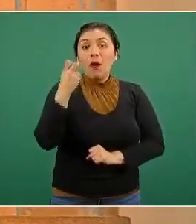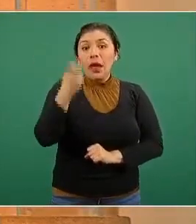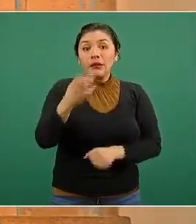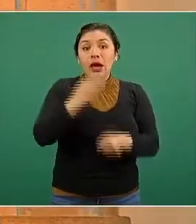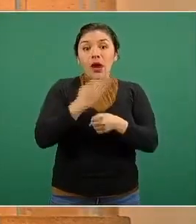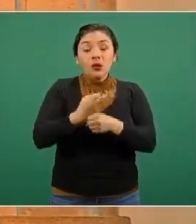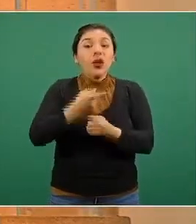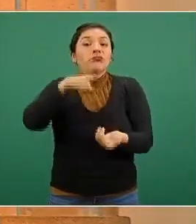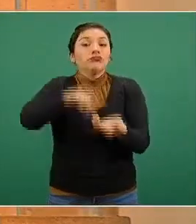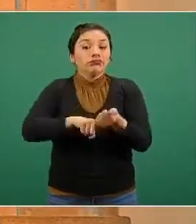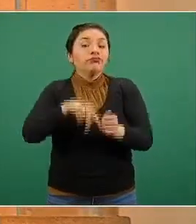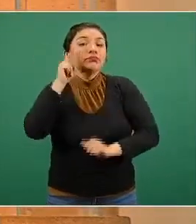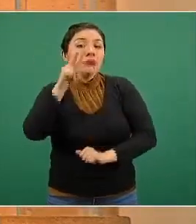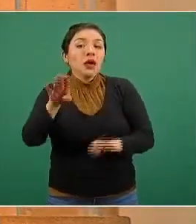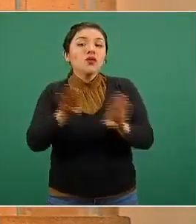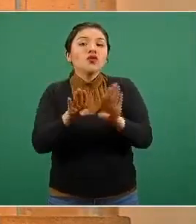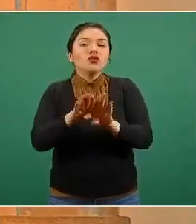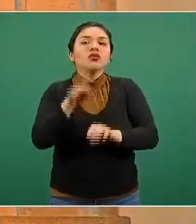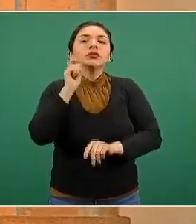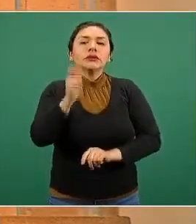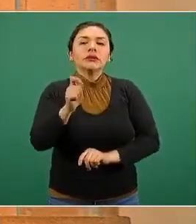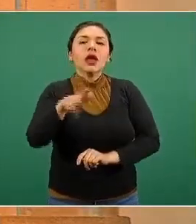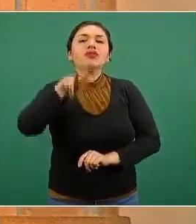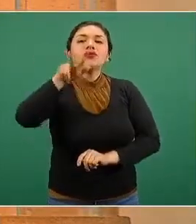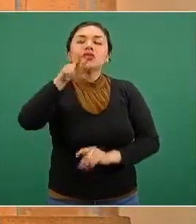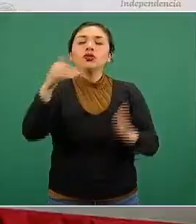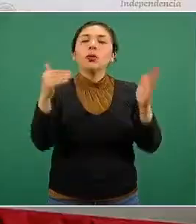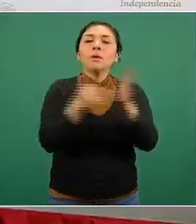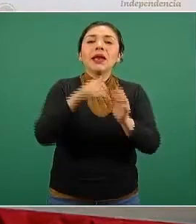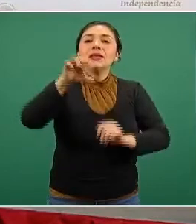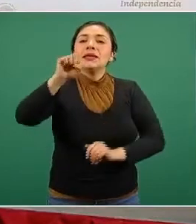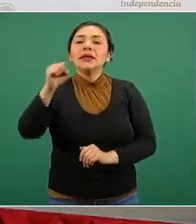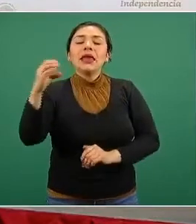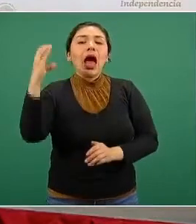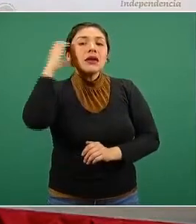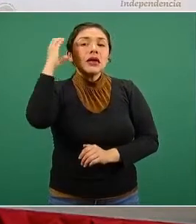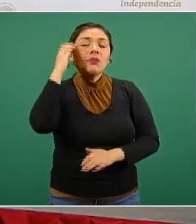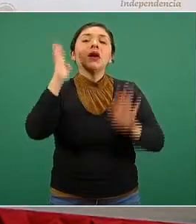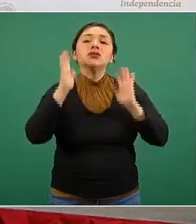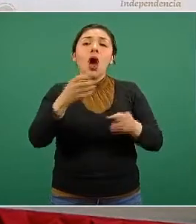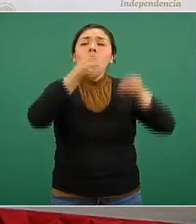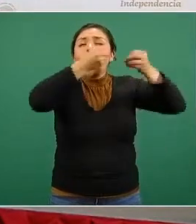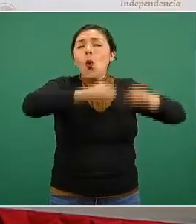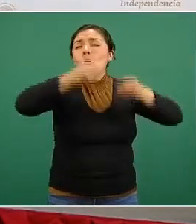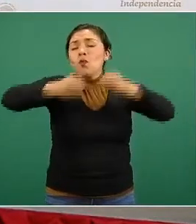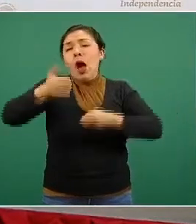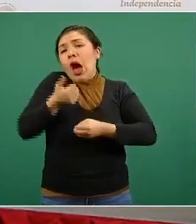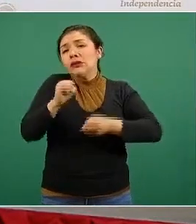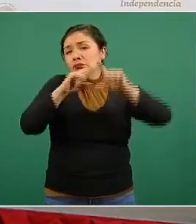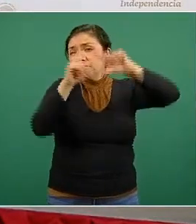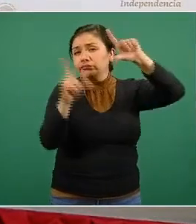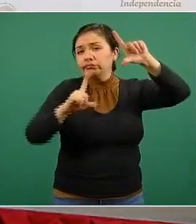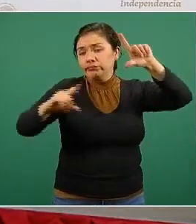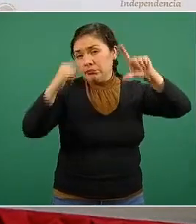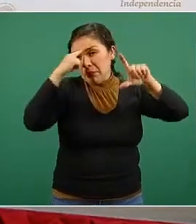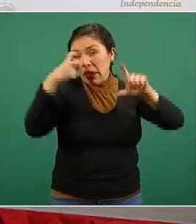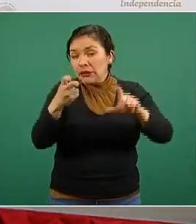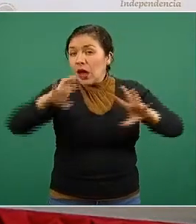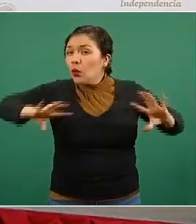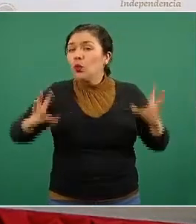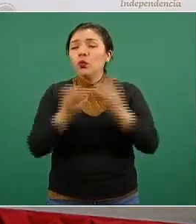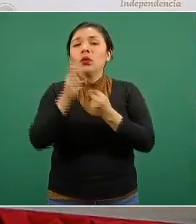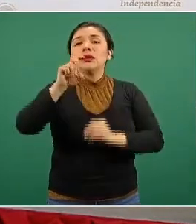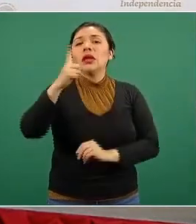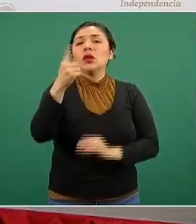precisamente representa en su momento 18.060 camas ocupadas a nivel nacional de este gran total de